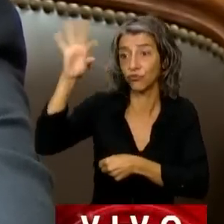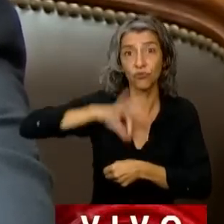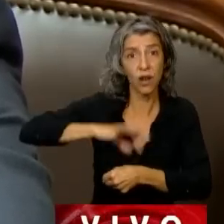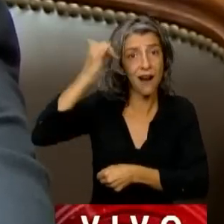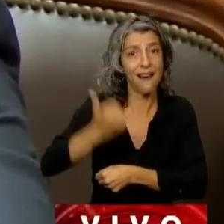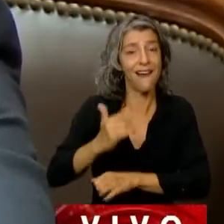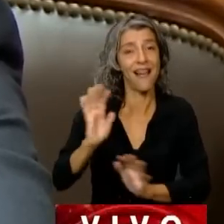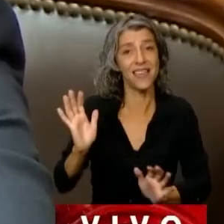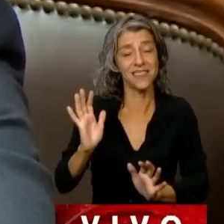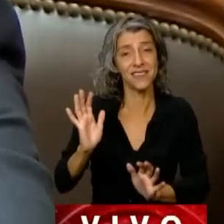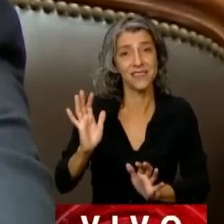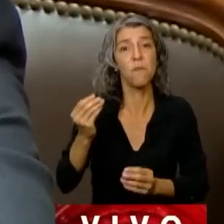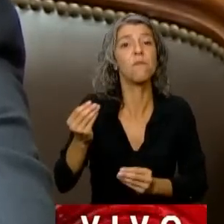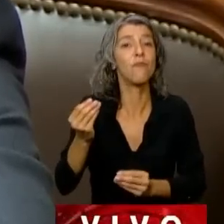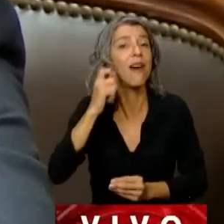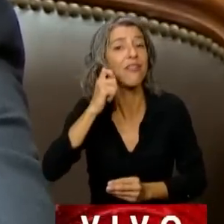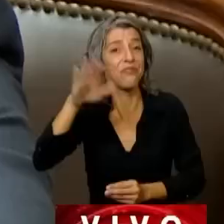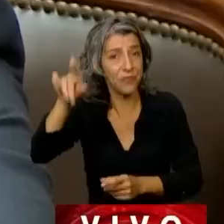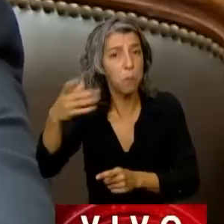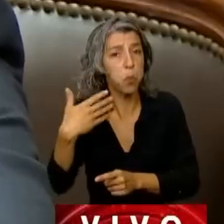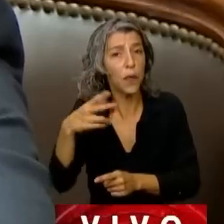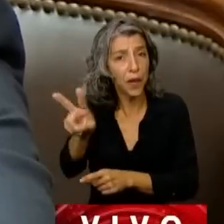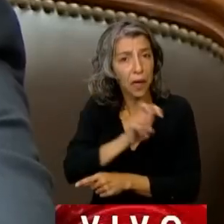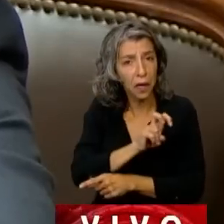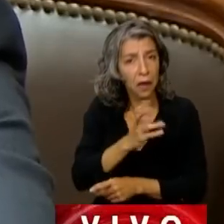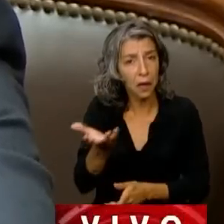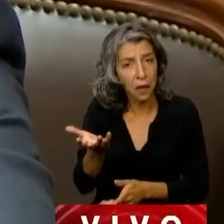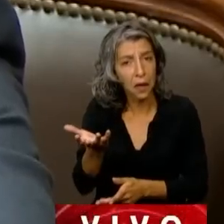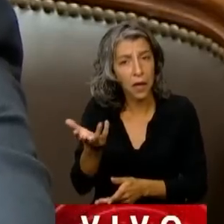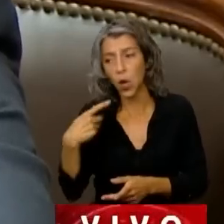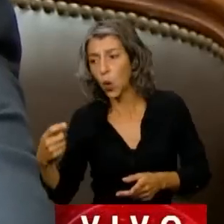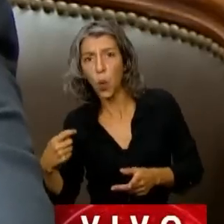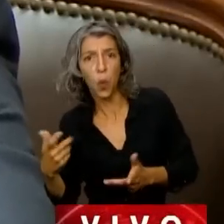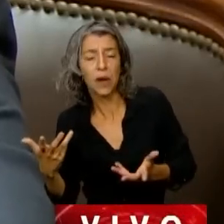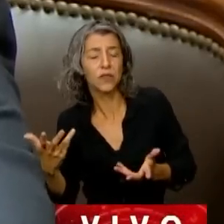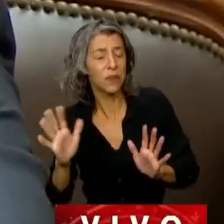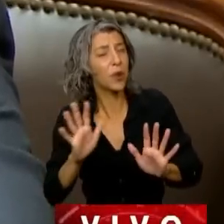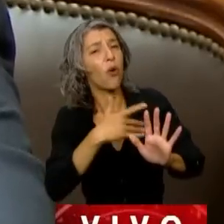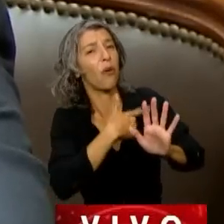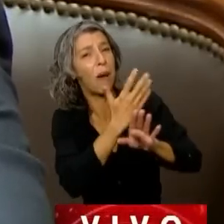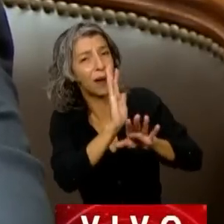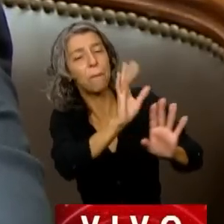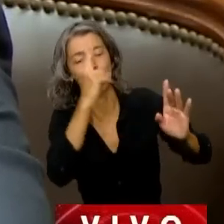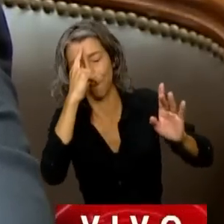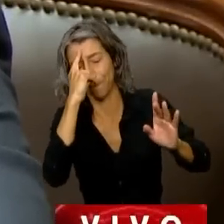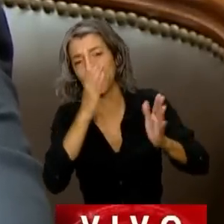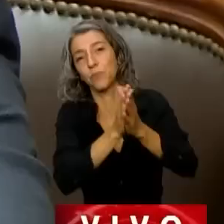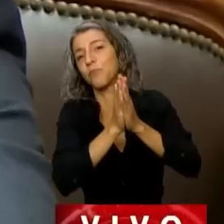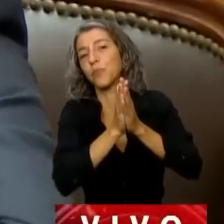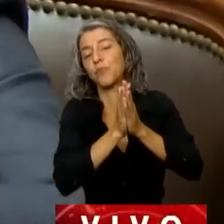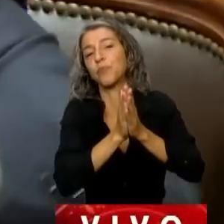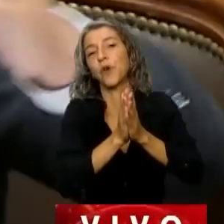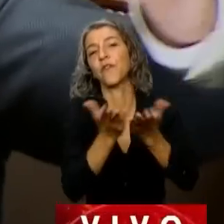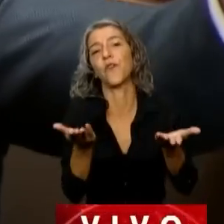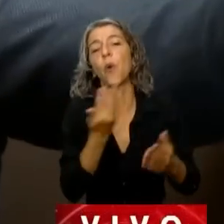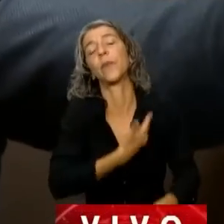es mentira porque está vigente todavía. O sea, el acto de fascismo, le pido que ponga orden, señor presidente,